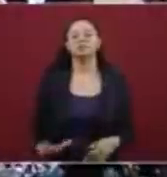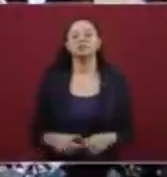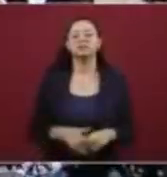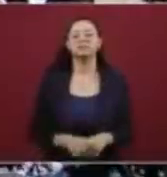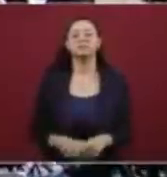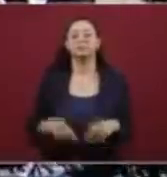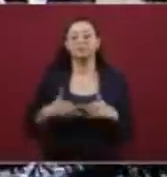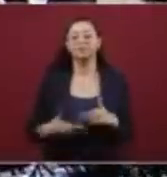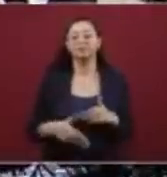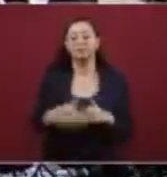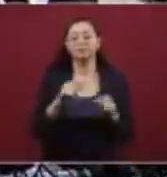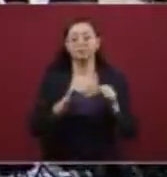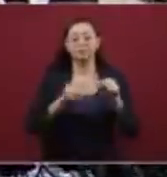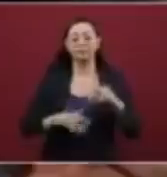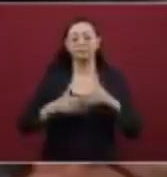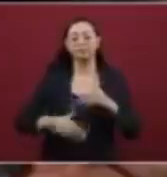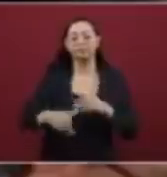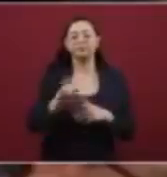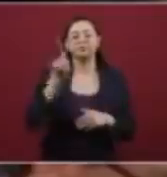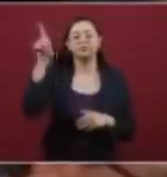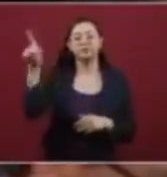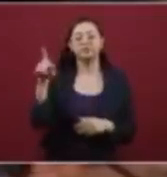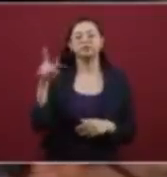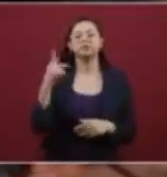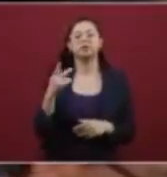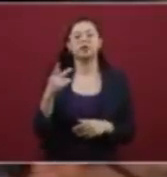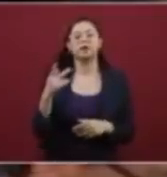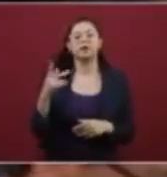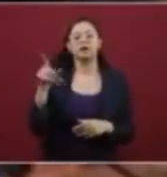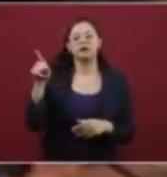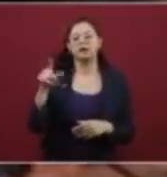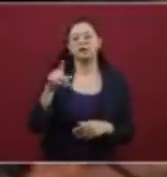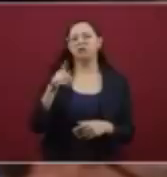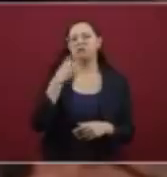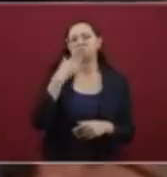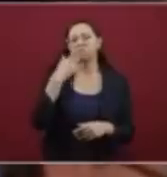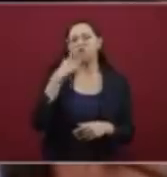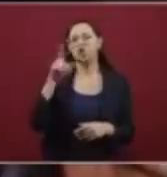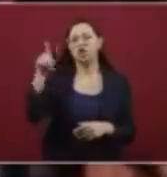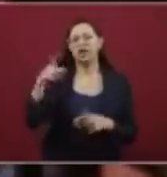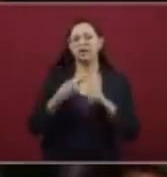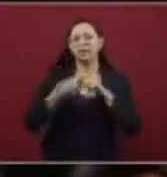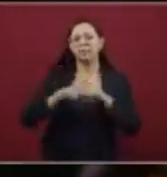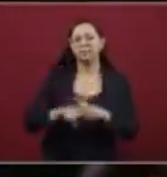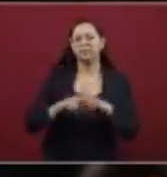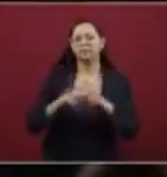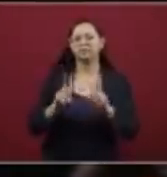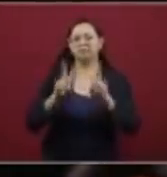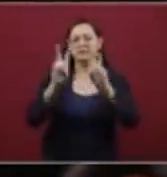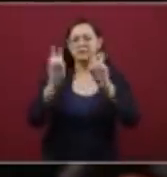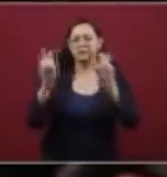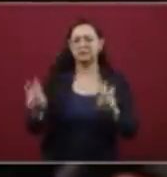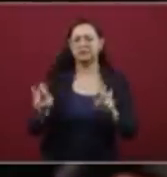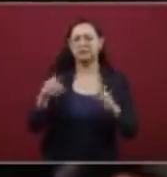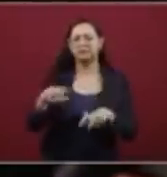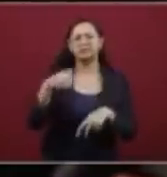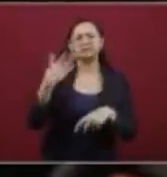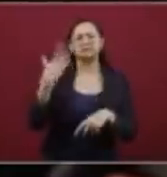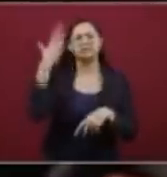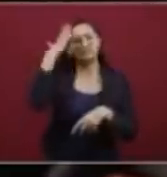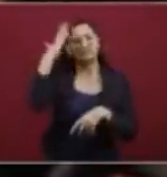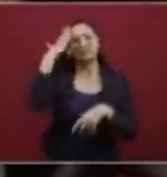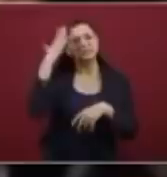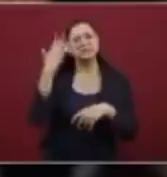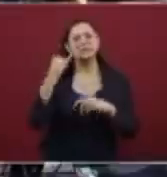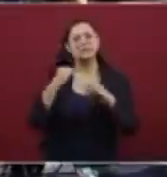la SADER en Ciudad Obregón, Sonora. Nos gustaría saber cómo va el proceso de descentralización de las secretarías y